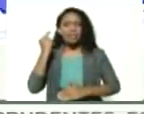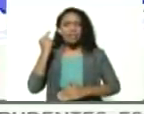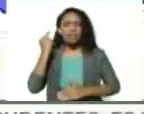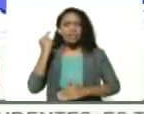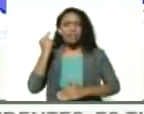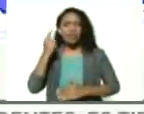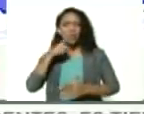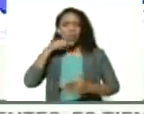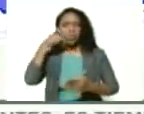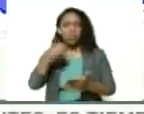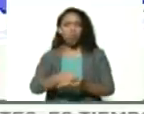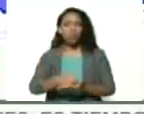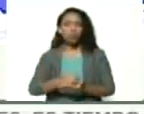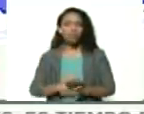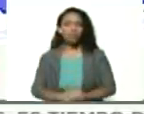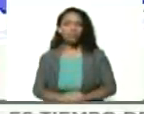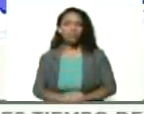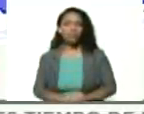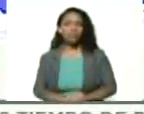nombrado